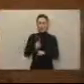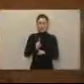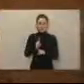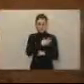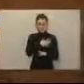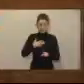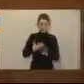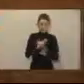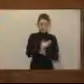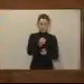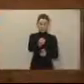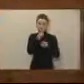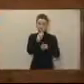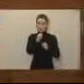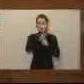a esa información, ¿no?